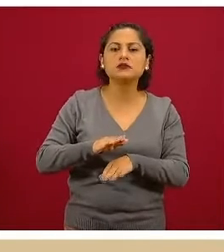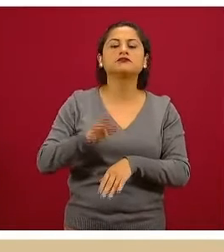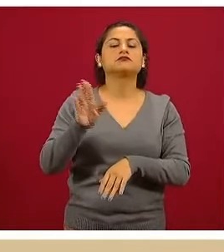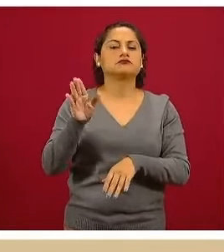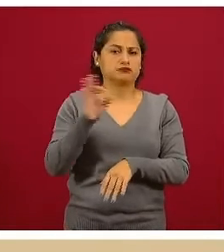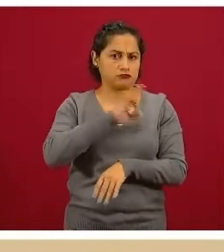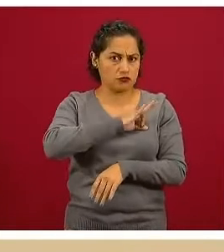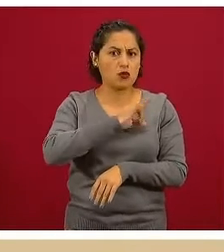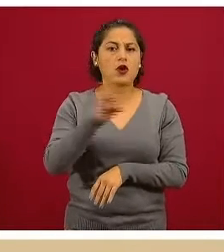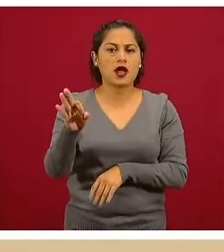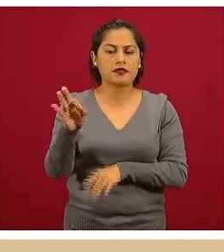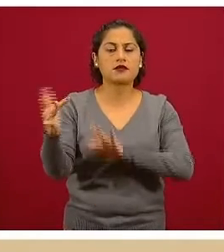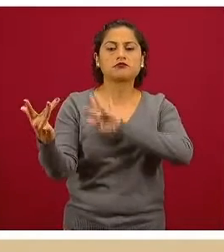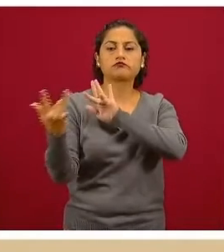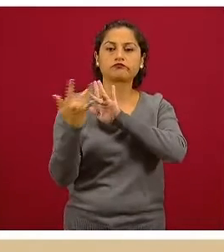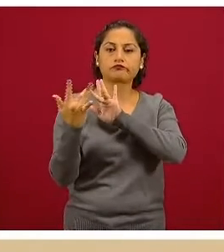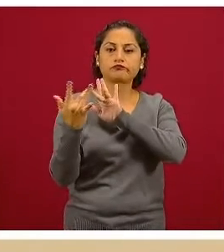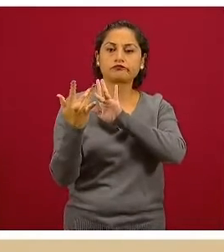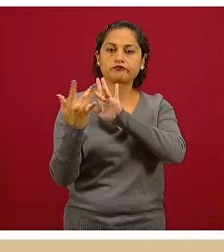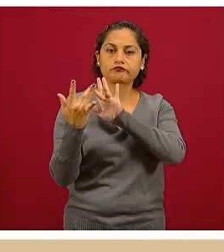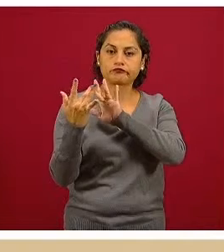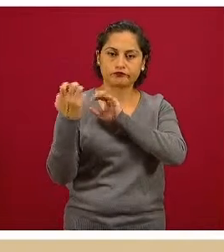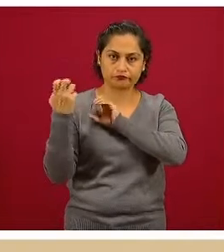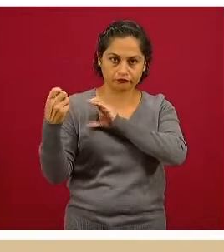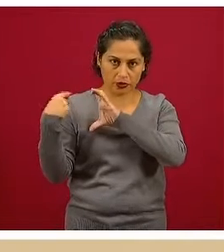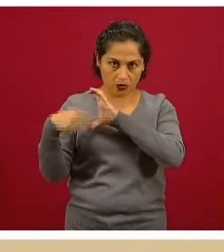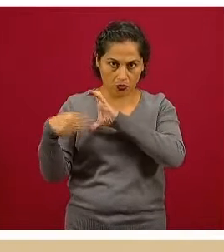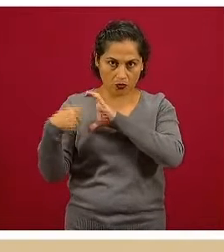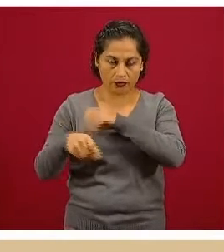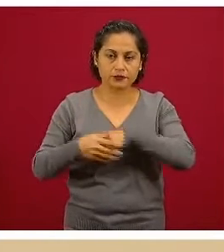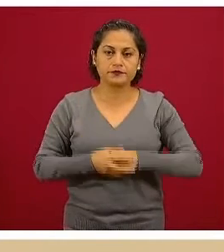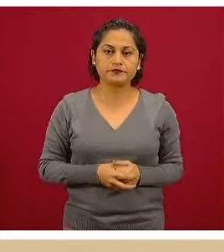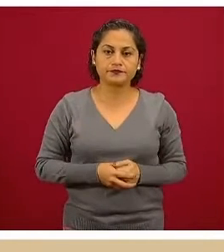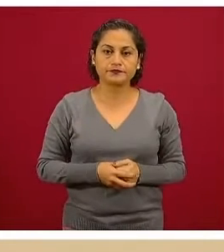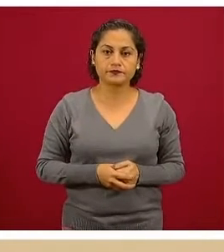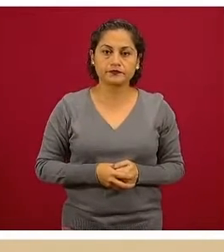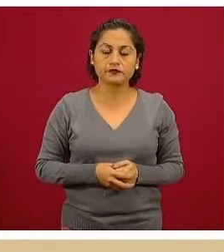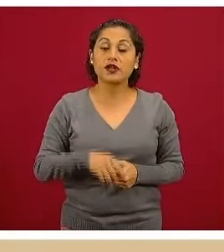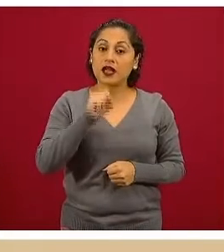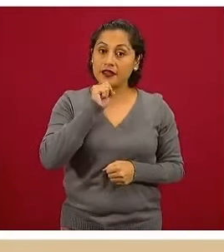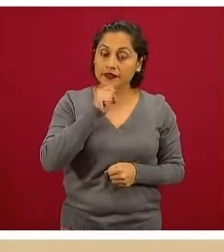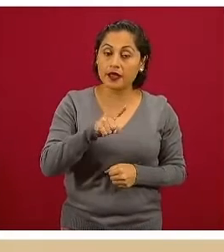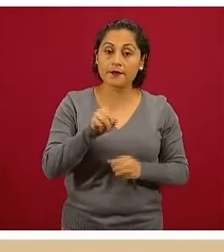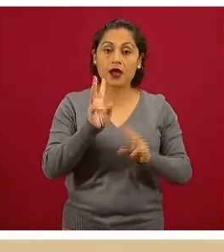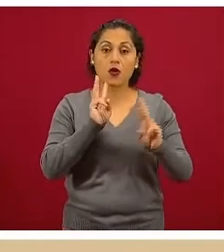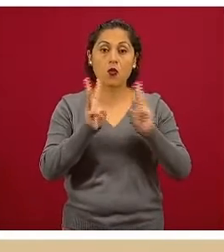este email, esa cuenta de correo electrónico que está aquí,